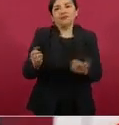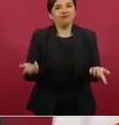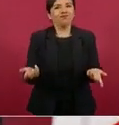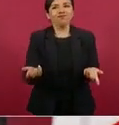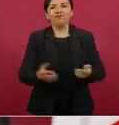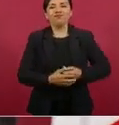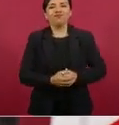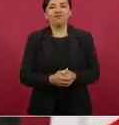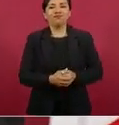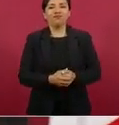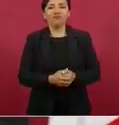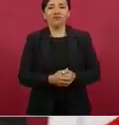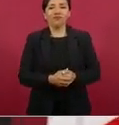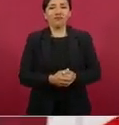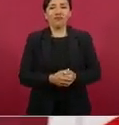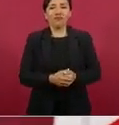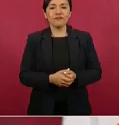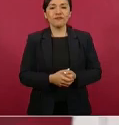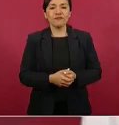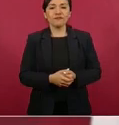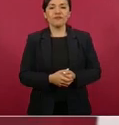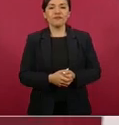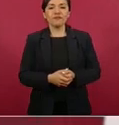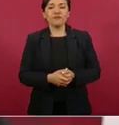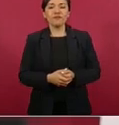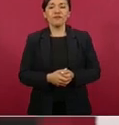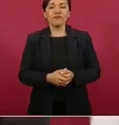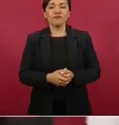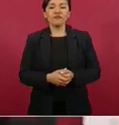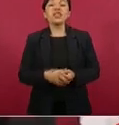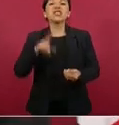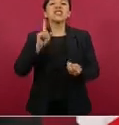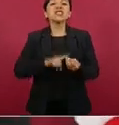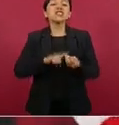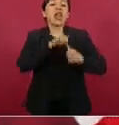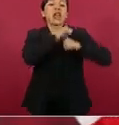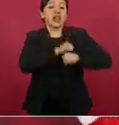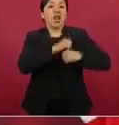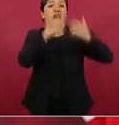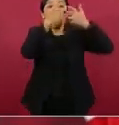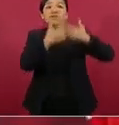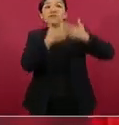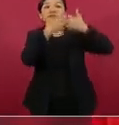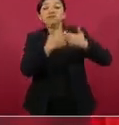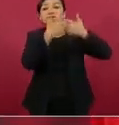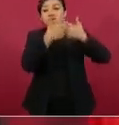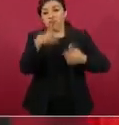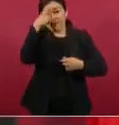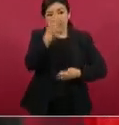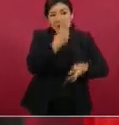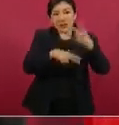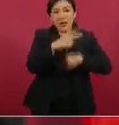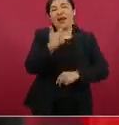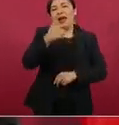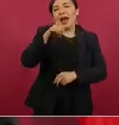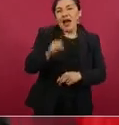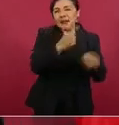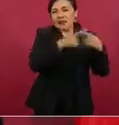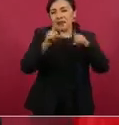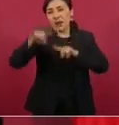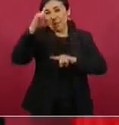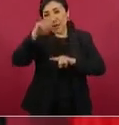Y tenía la producción de energía de gas preferencia para